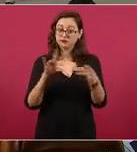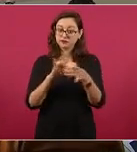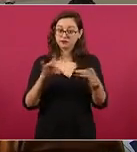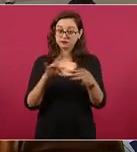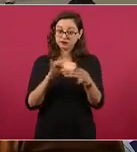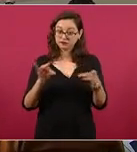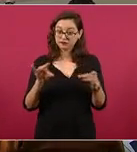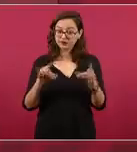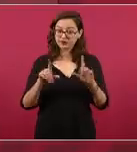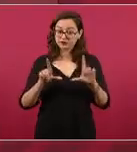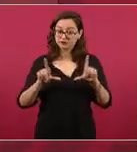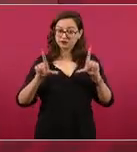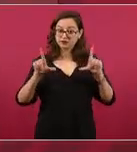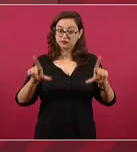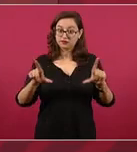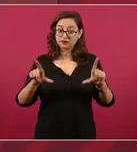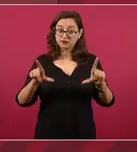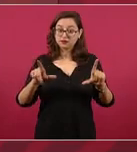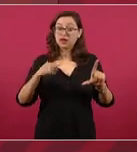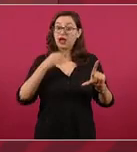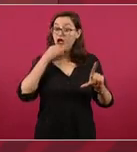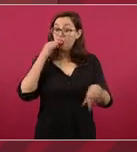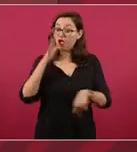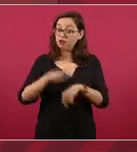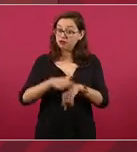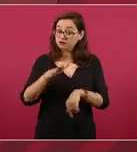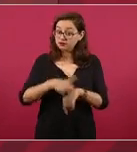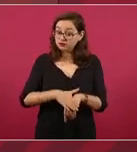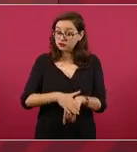tengo un profundo respeto a la comunidad judía,